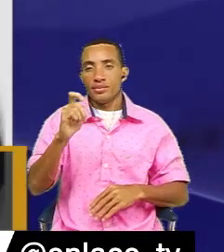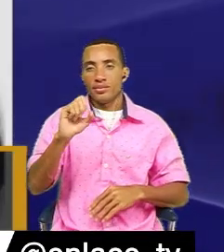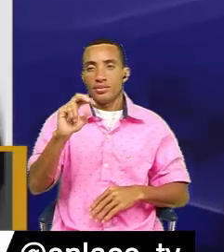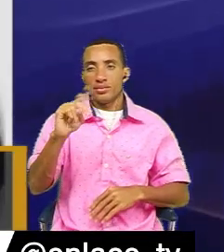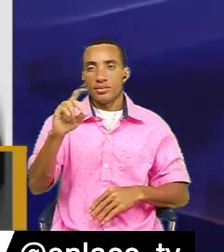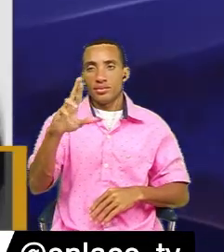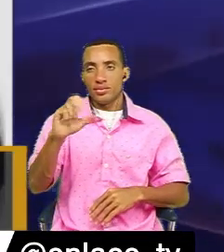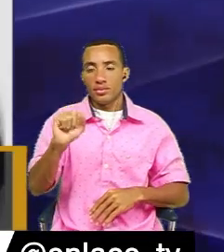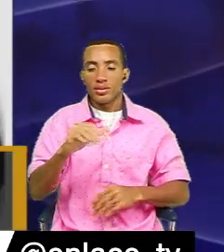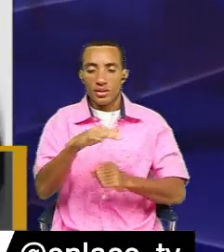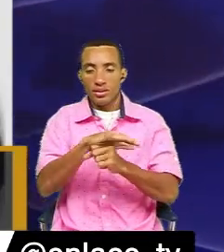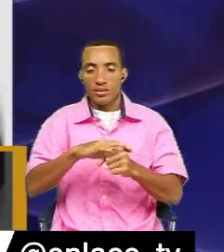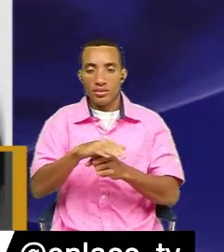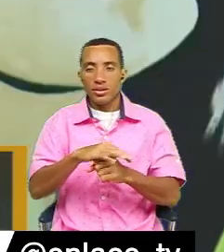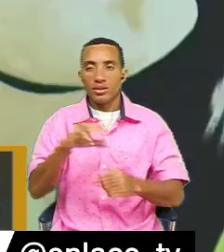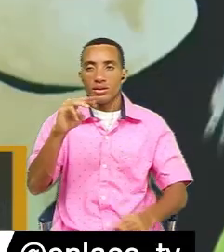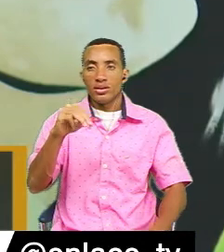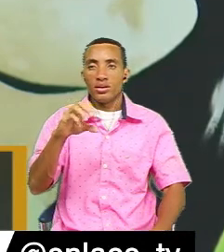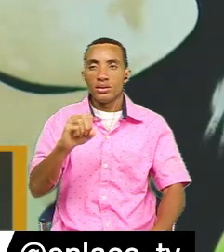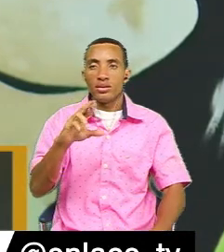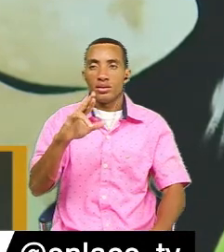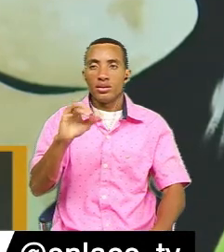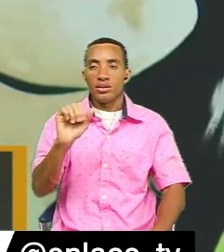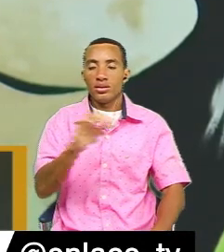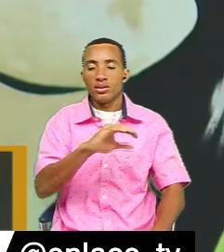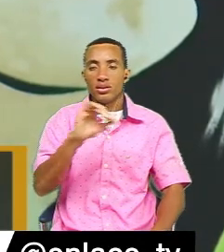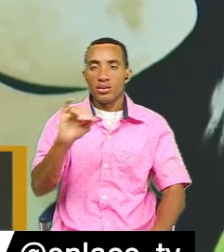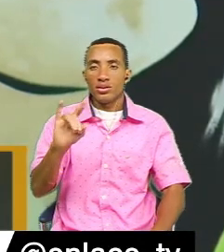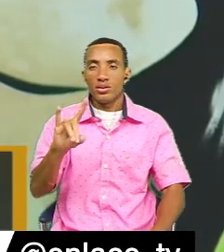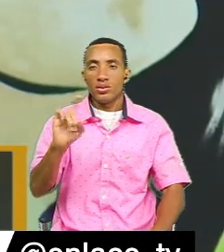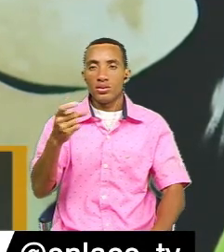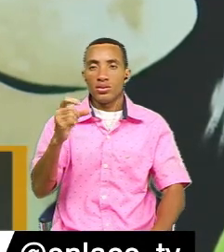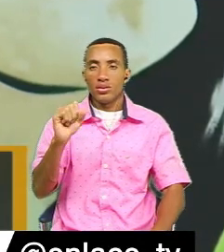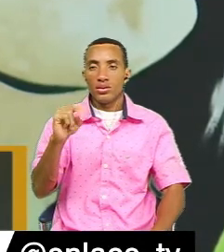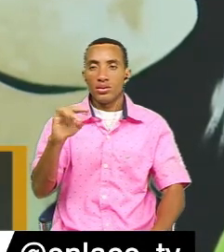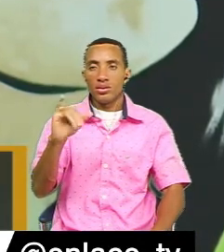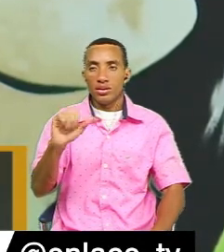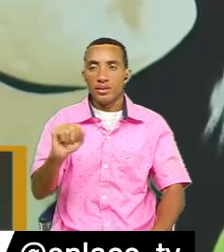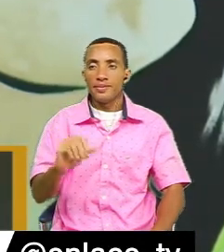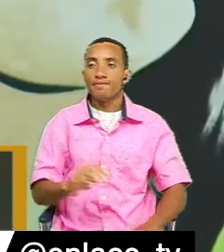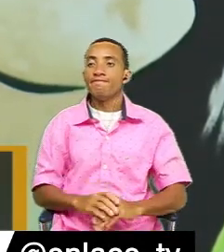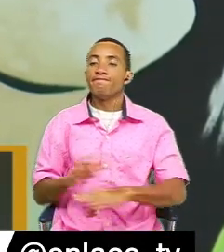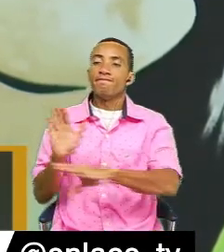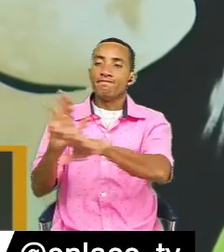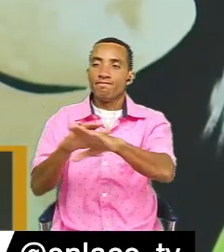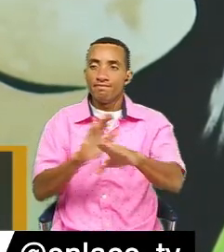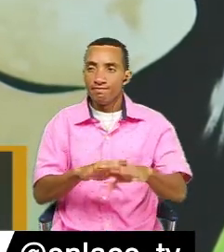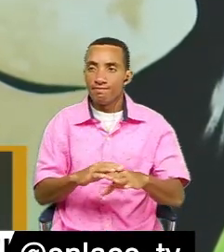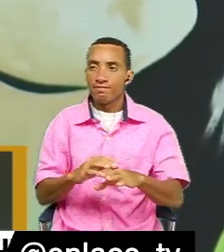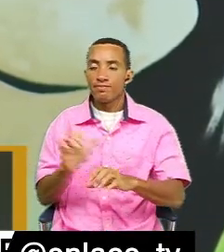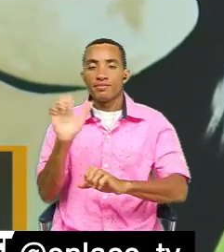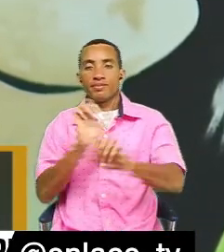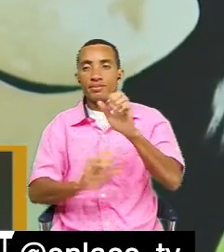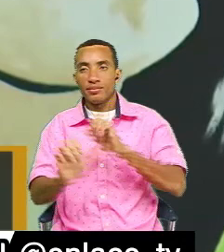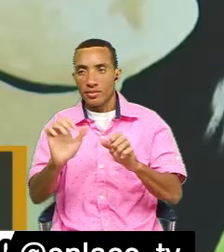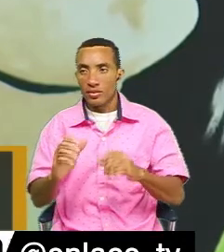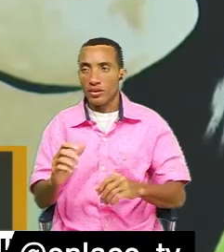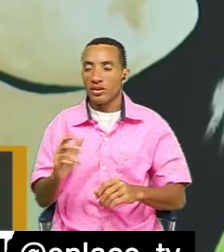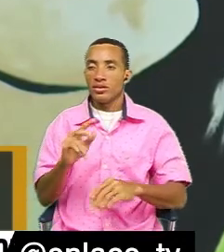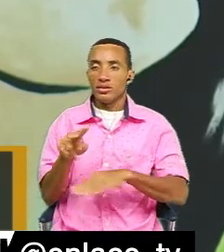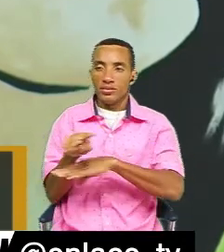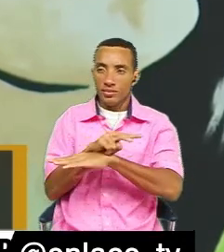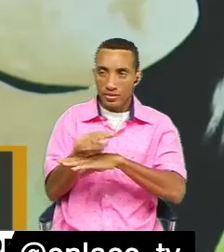María Eugenia en la Comuna 7. Pues es más en ese llamado a las autoridades competentes, defensoría, personería, a cada uno de